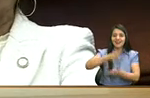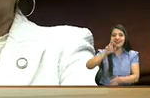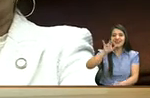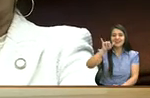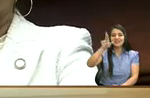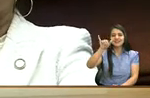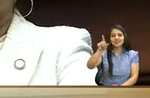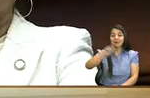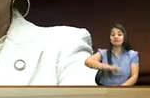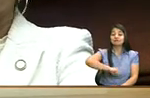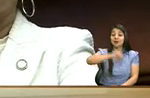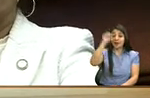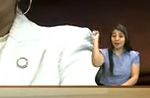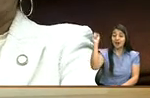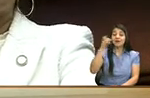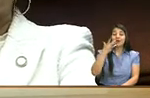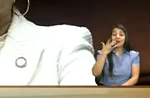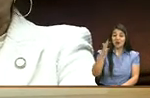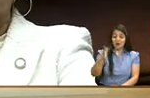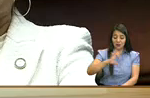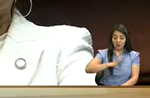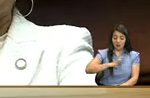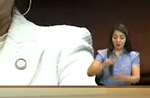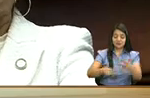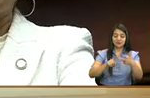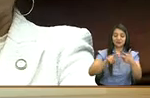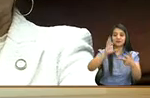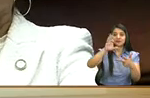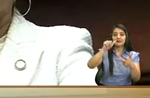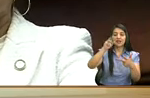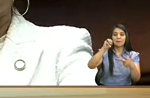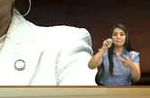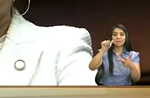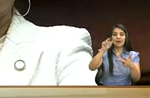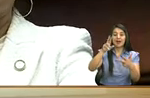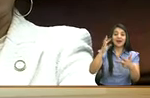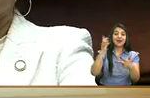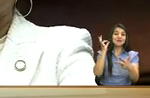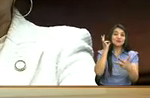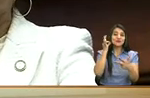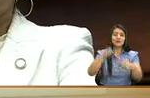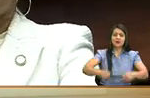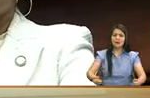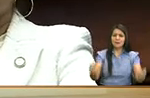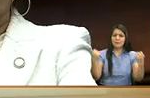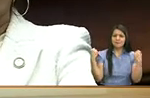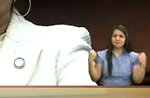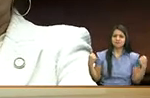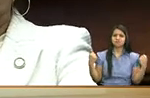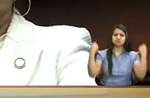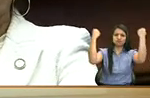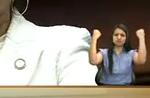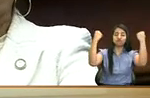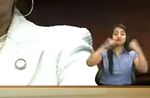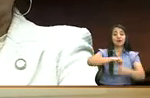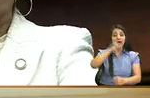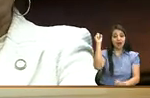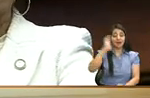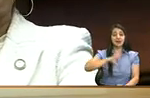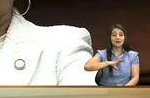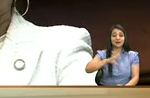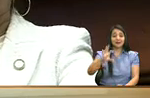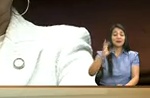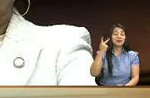que alcanzó el oro olímpico, Tamara Salazar, que levantó el alma del país por una medalla olímpica